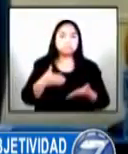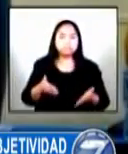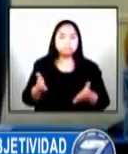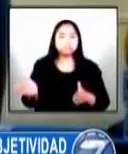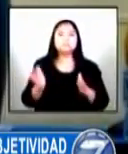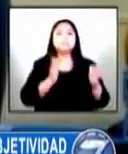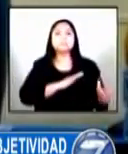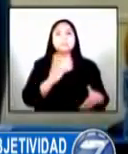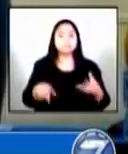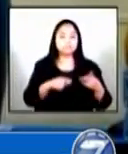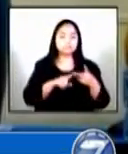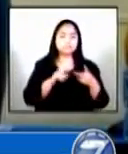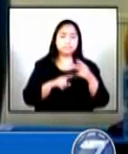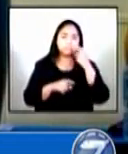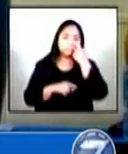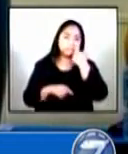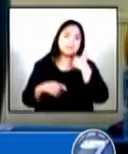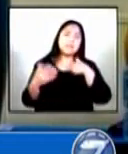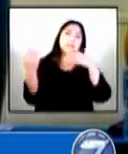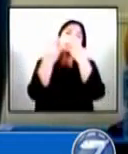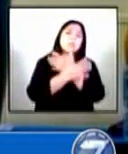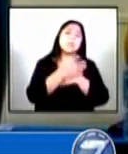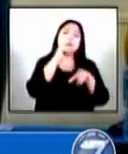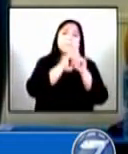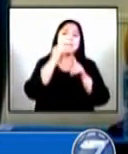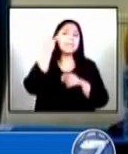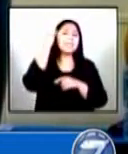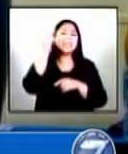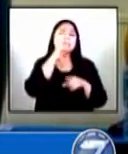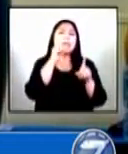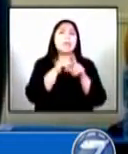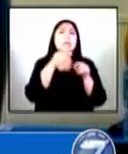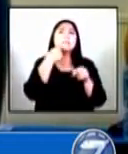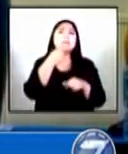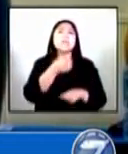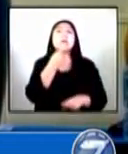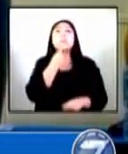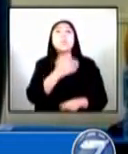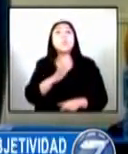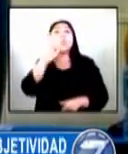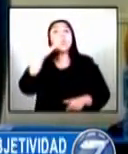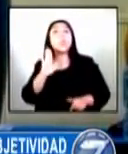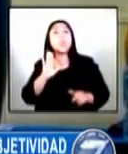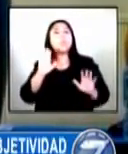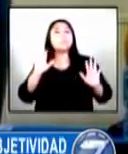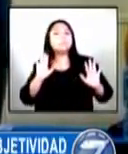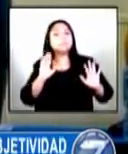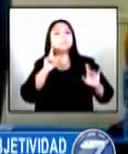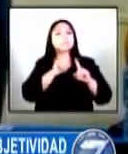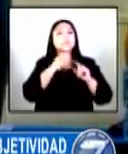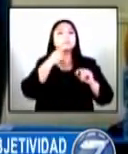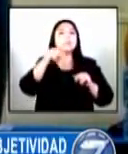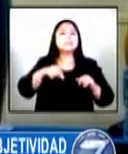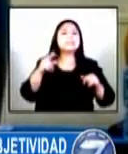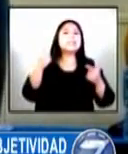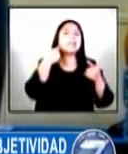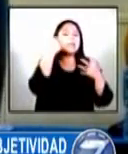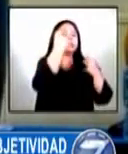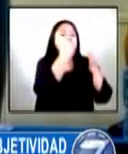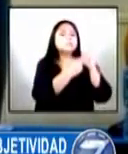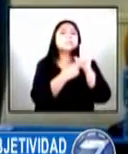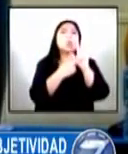La equivocada idea de la Comisión de que el cumplimiento de las recomendaciones es